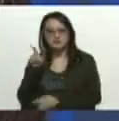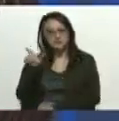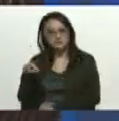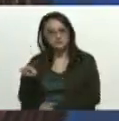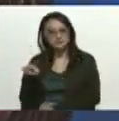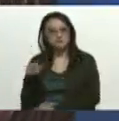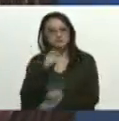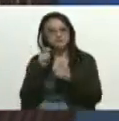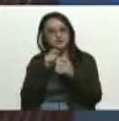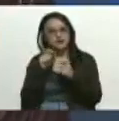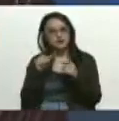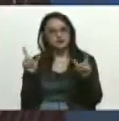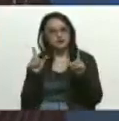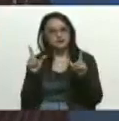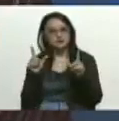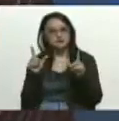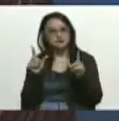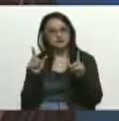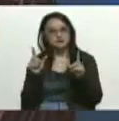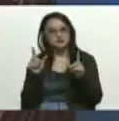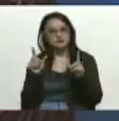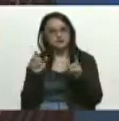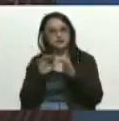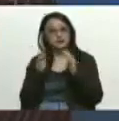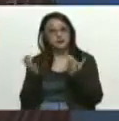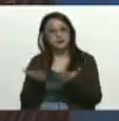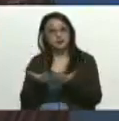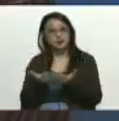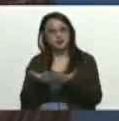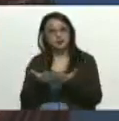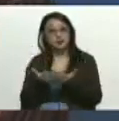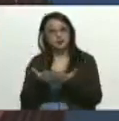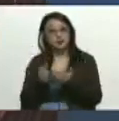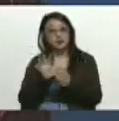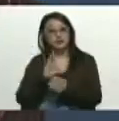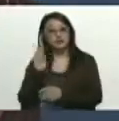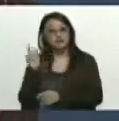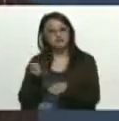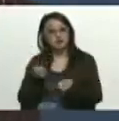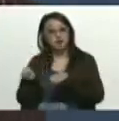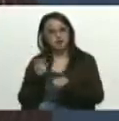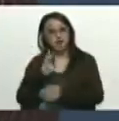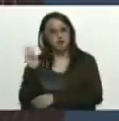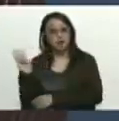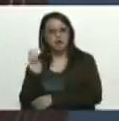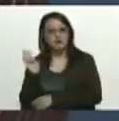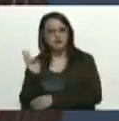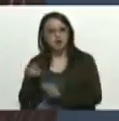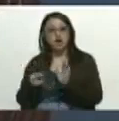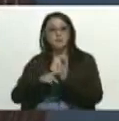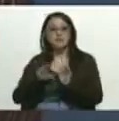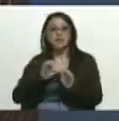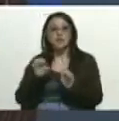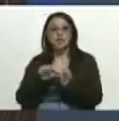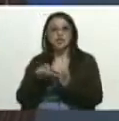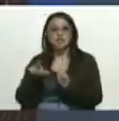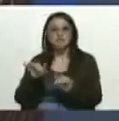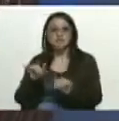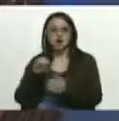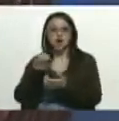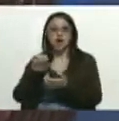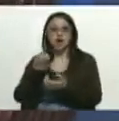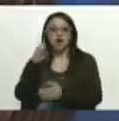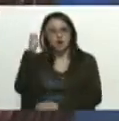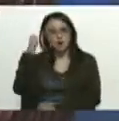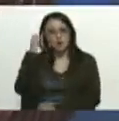Los medios de comunicación, los principales medios de comunicación en el mundo son dirigidos desde Washington y se repiten en Europa. Y lo que